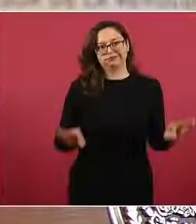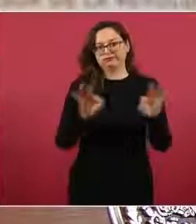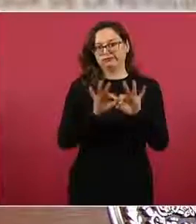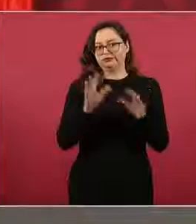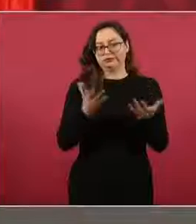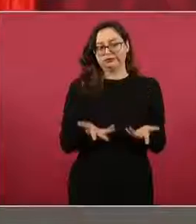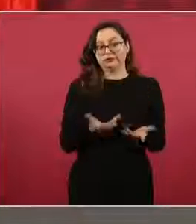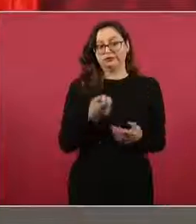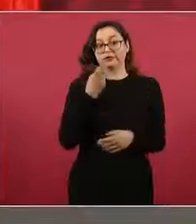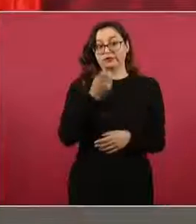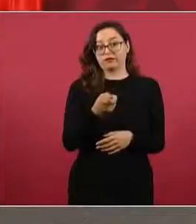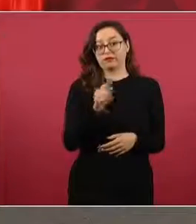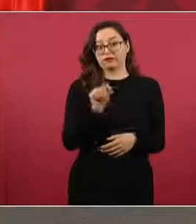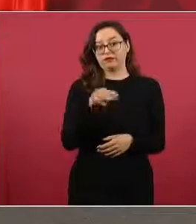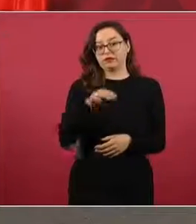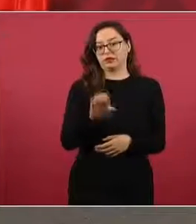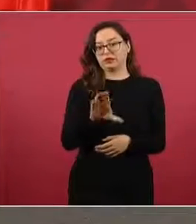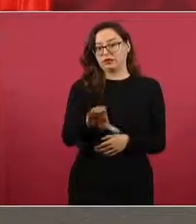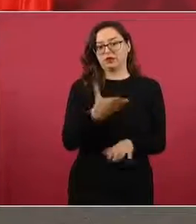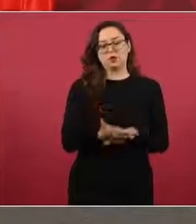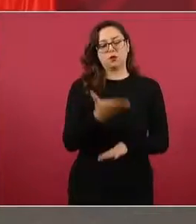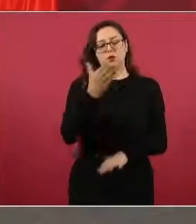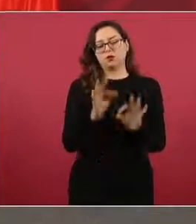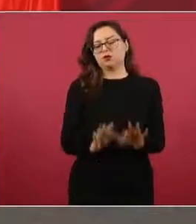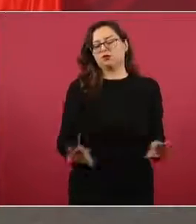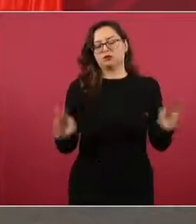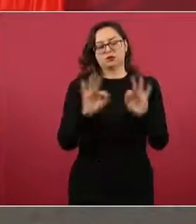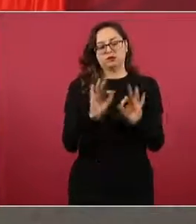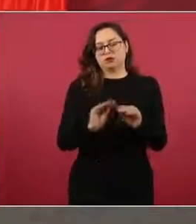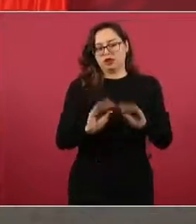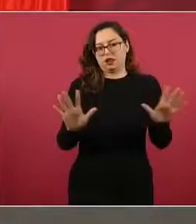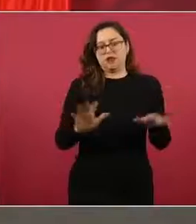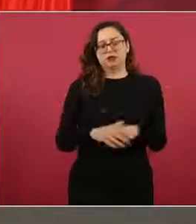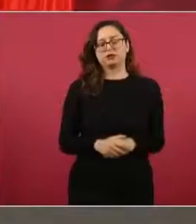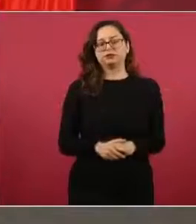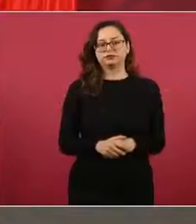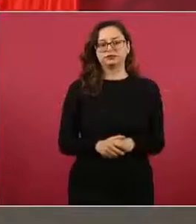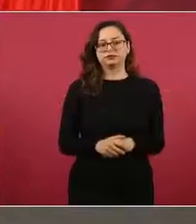Eso es importante, sin duda.